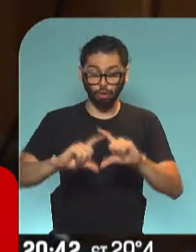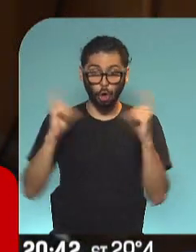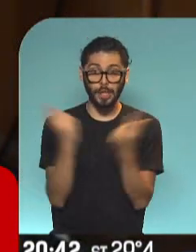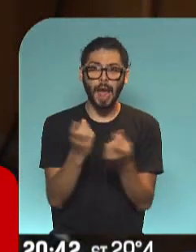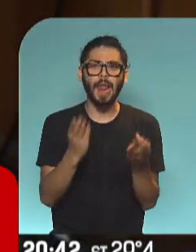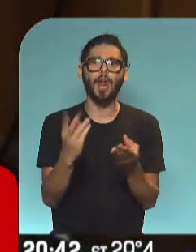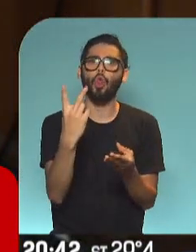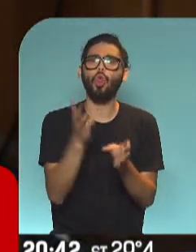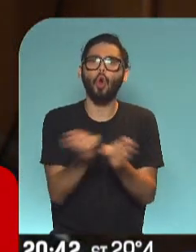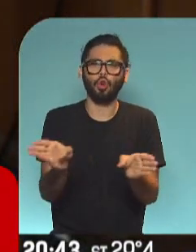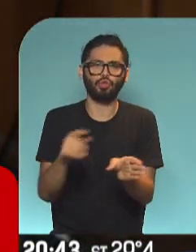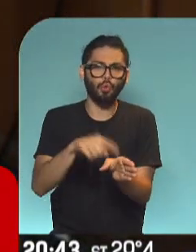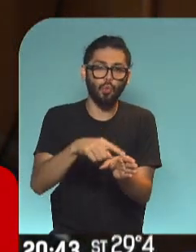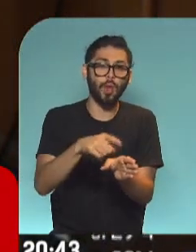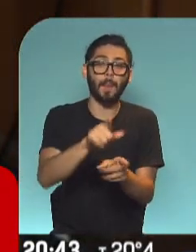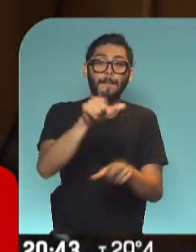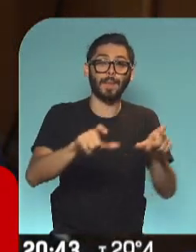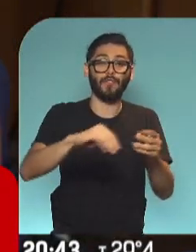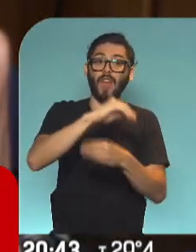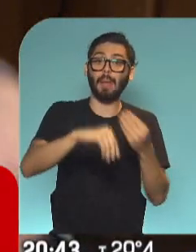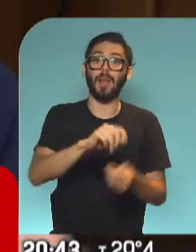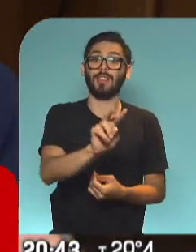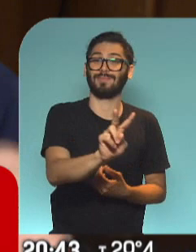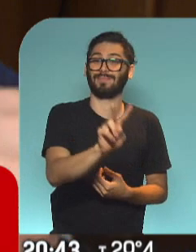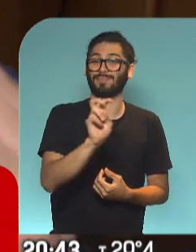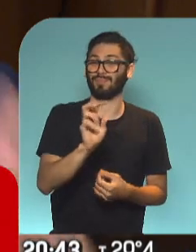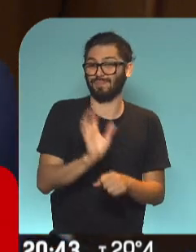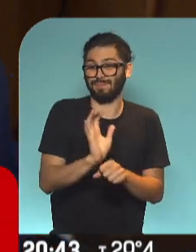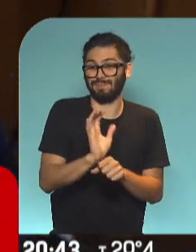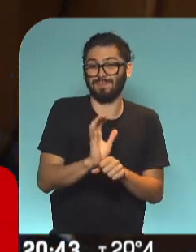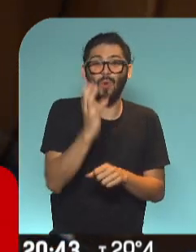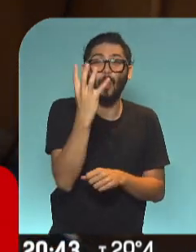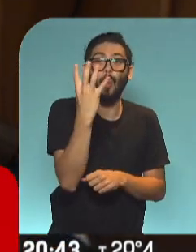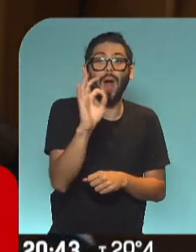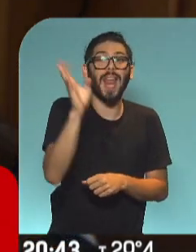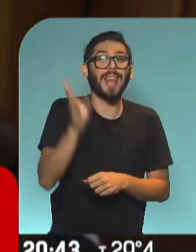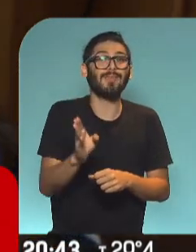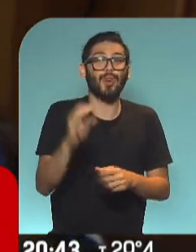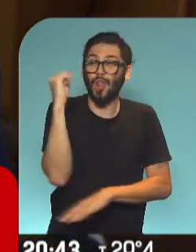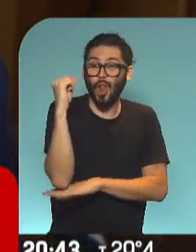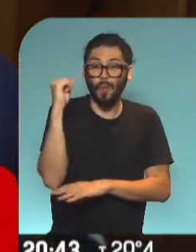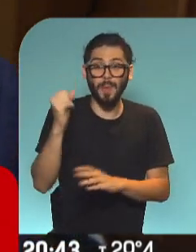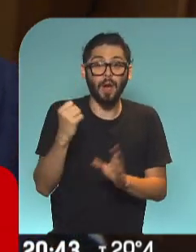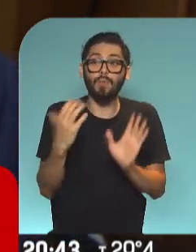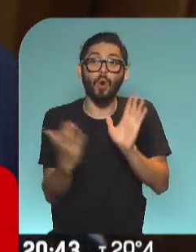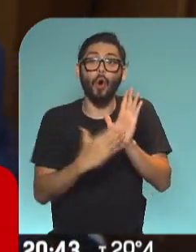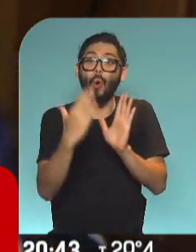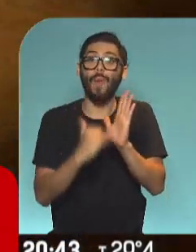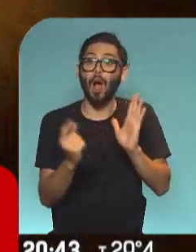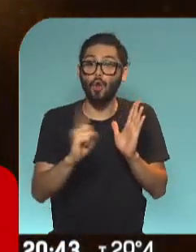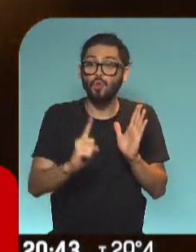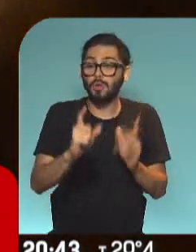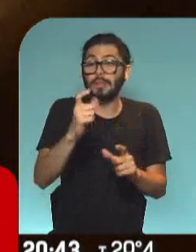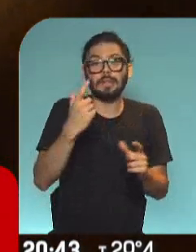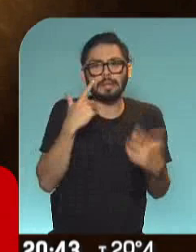planos. En lo que es cuidar el ingreso de las familias, estamos hablando del 40% del sector informal de la economía, de mucha gente que la pasa muy mal, que vive